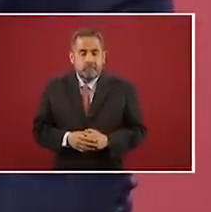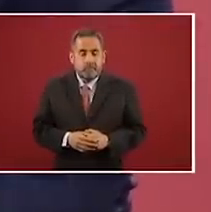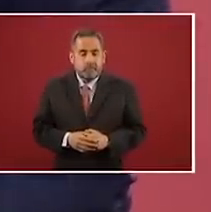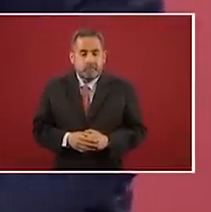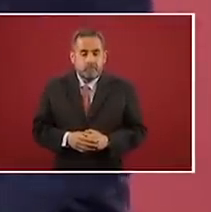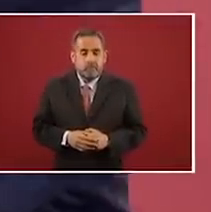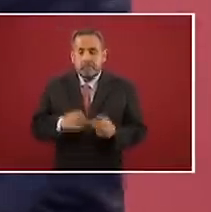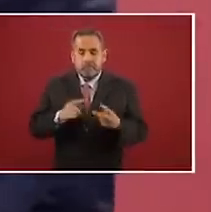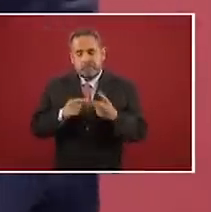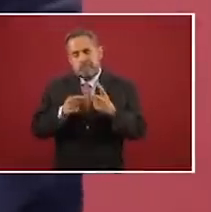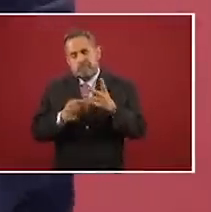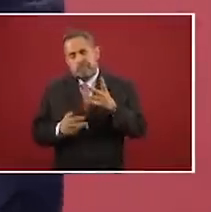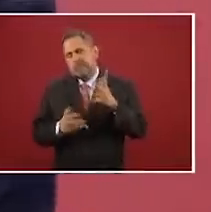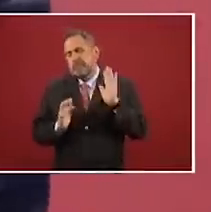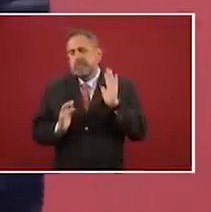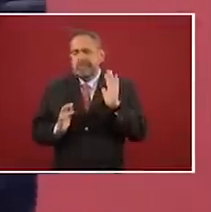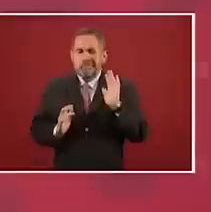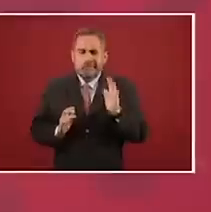Lo demás